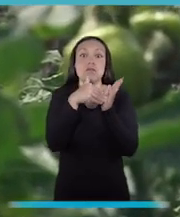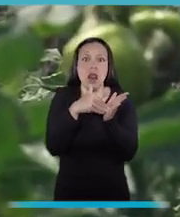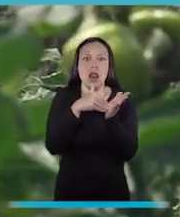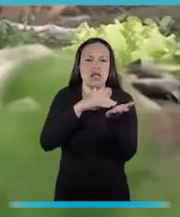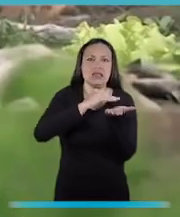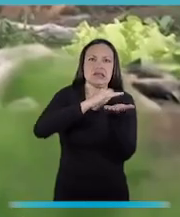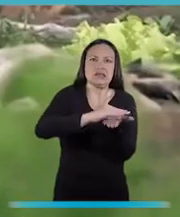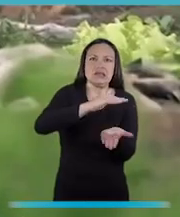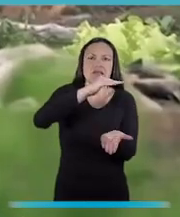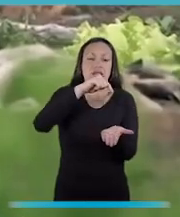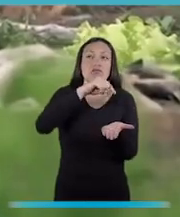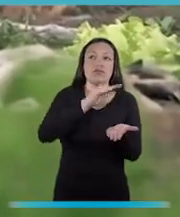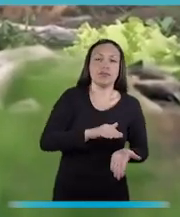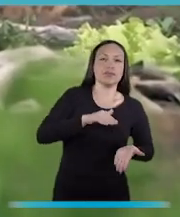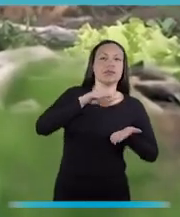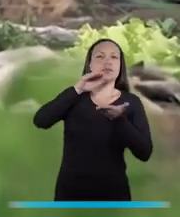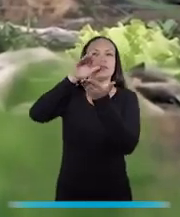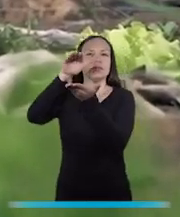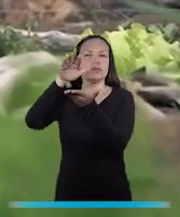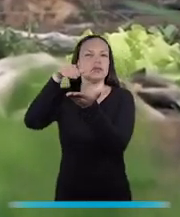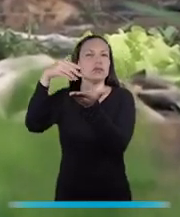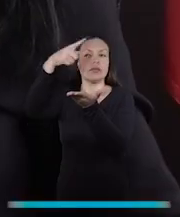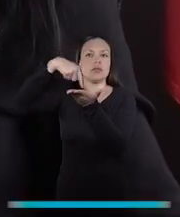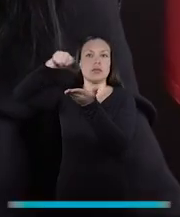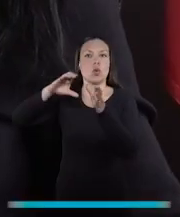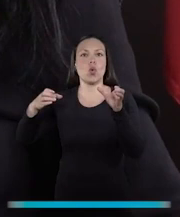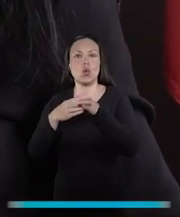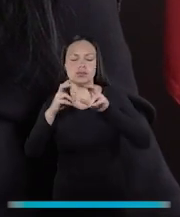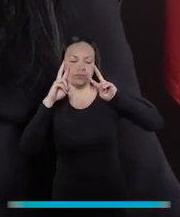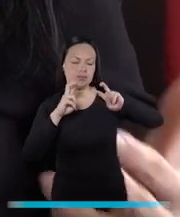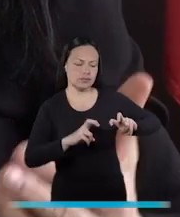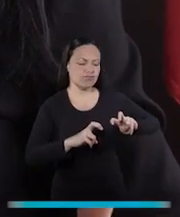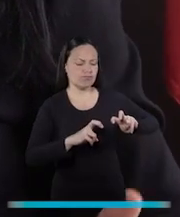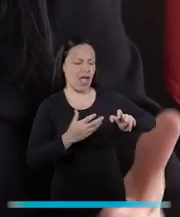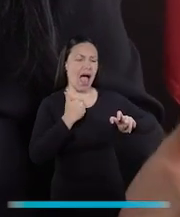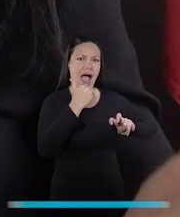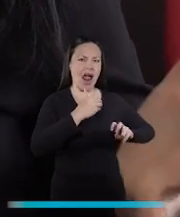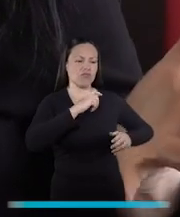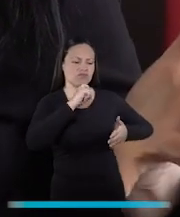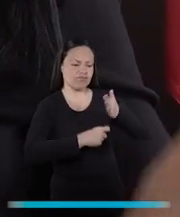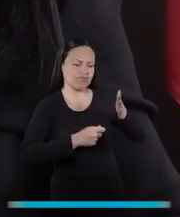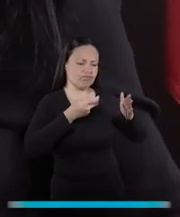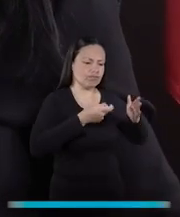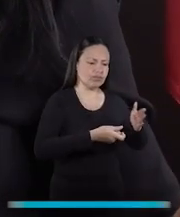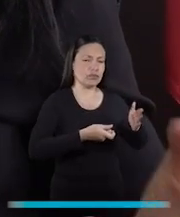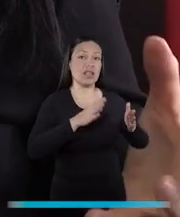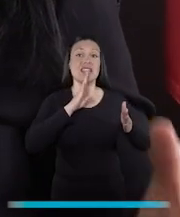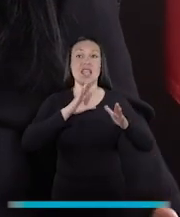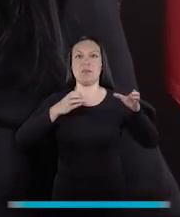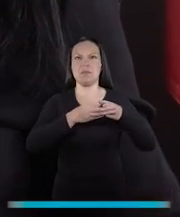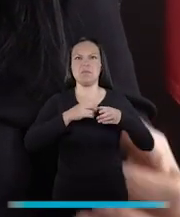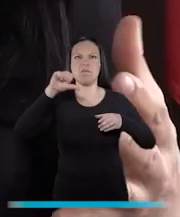expedientes en donde se van a llevar a un sistema de investigación juzgamiento y sanción a los máximos